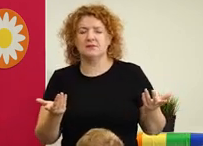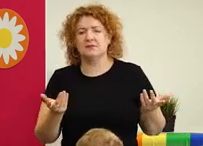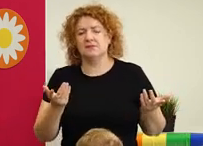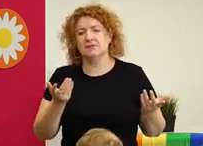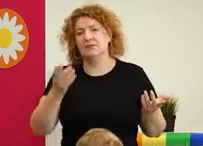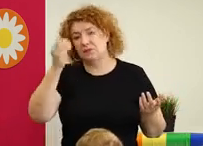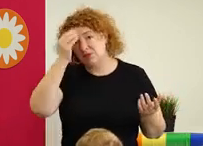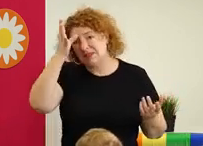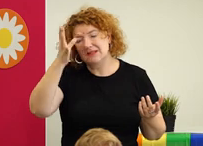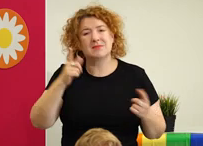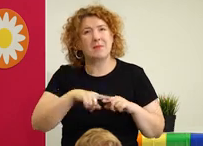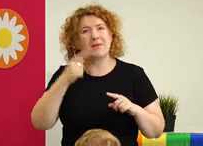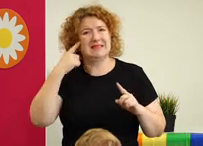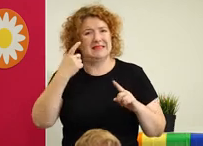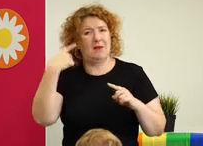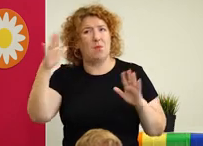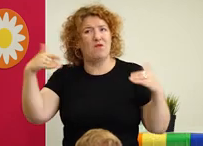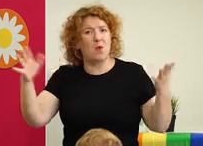A saber y conocer lo que está pasando fuera.